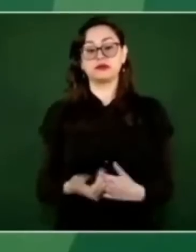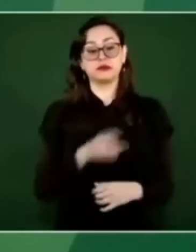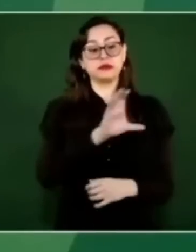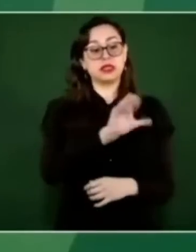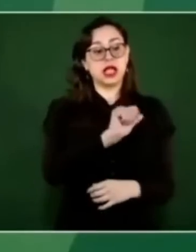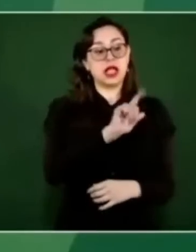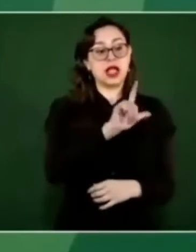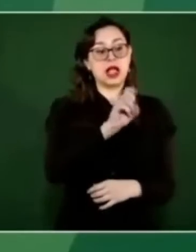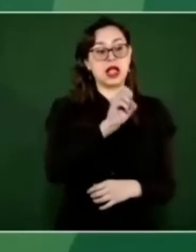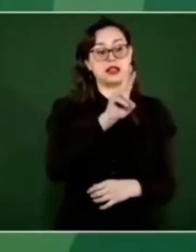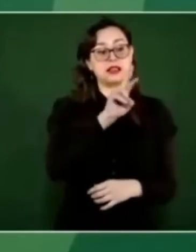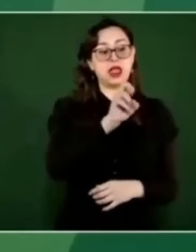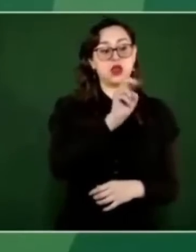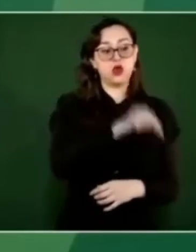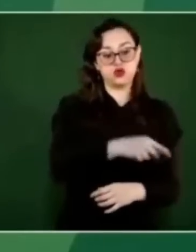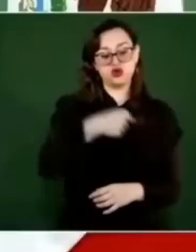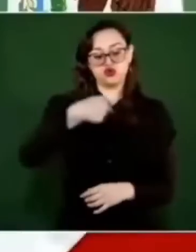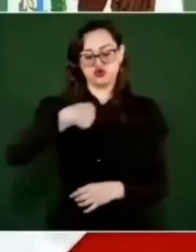del